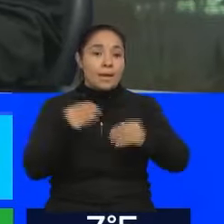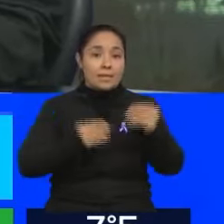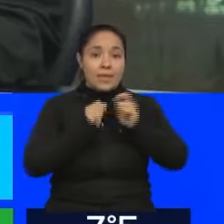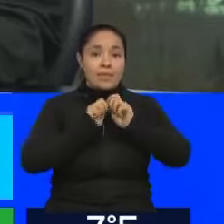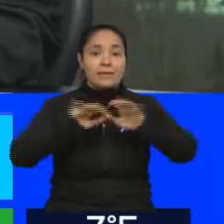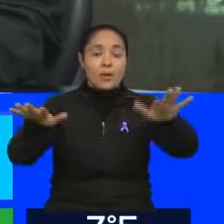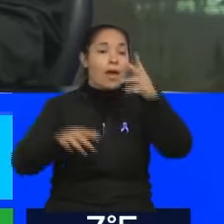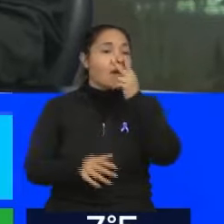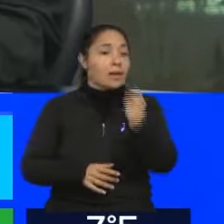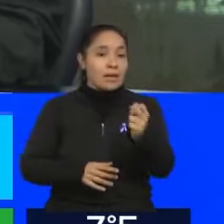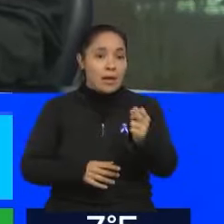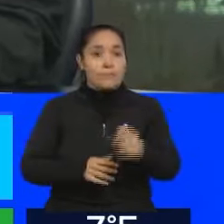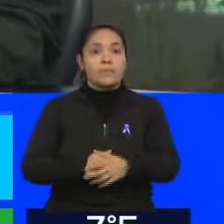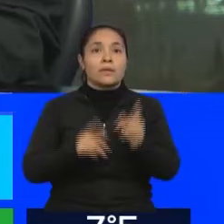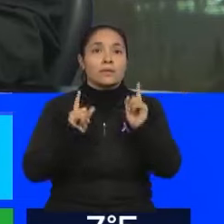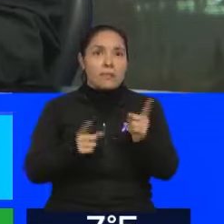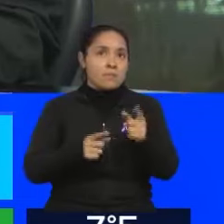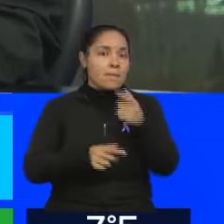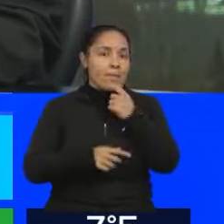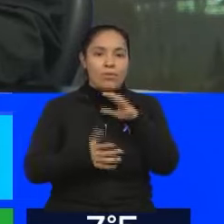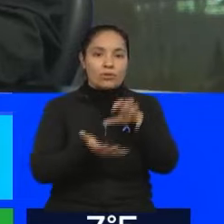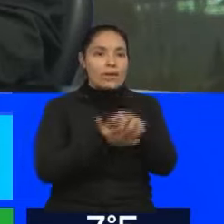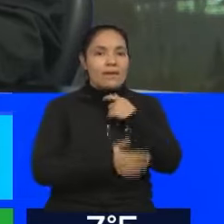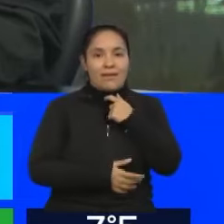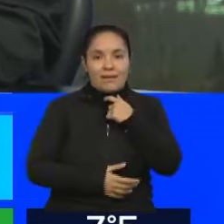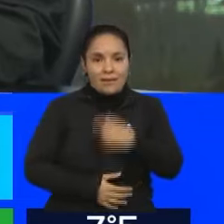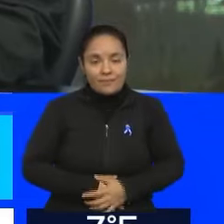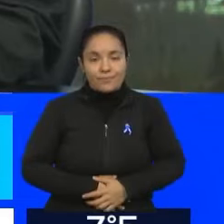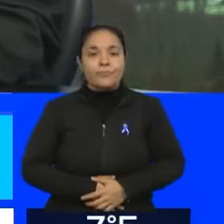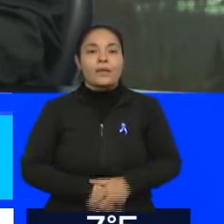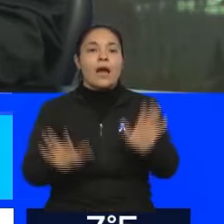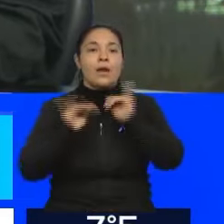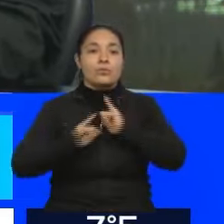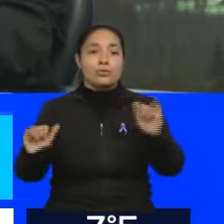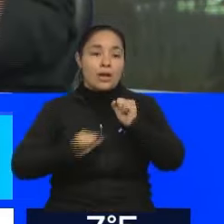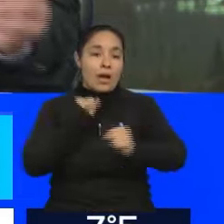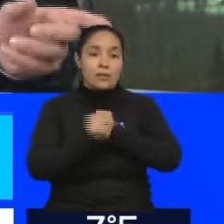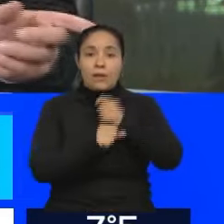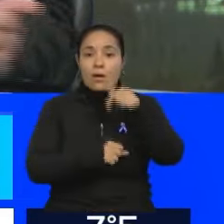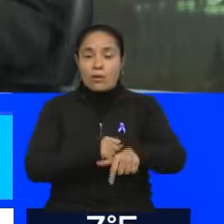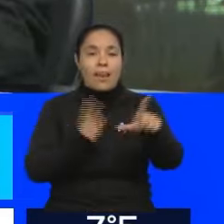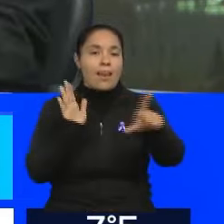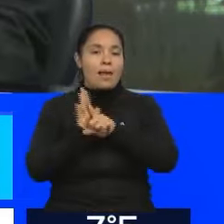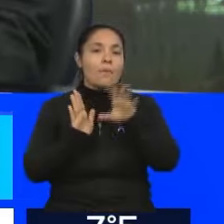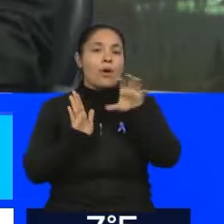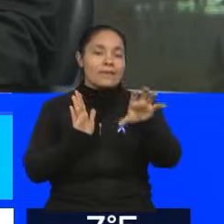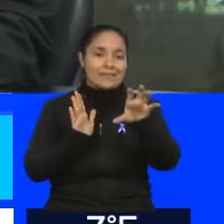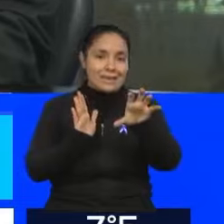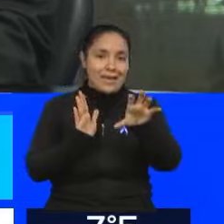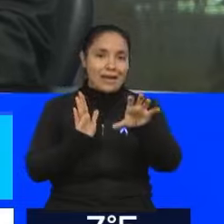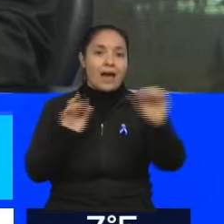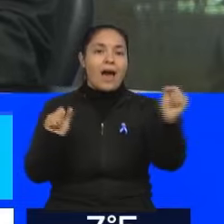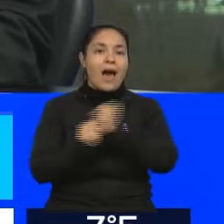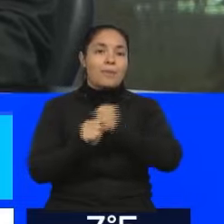distribuidoras de energía estratégica también queden en manos de la provincia. Lo que se anunció, al menos por ahora, porque esto es una ley provincial que se